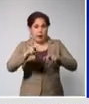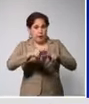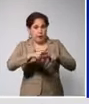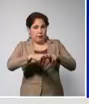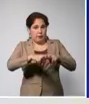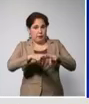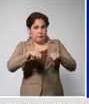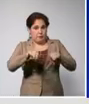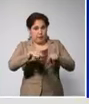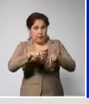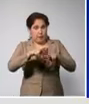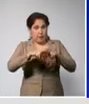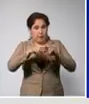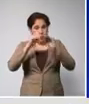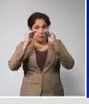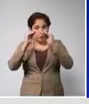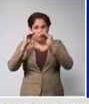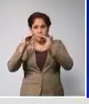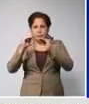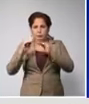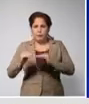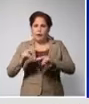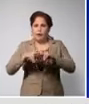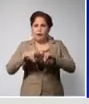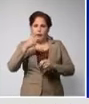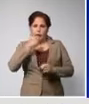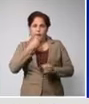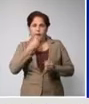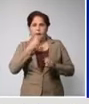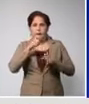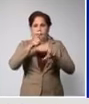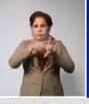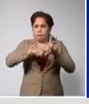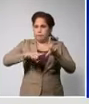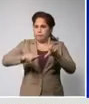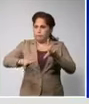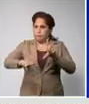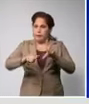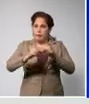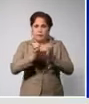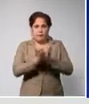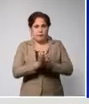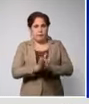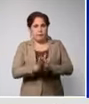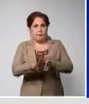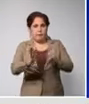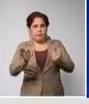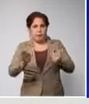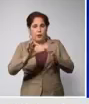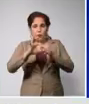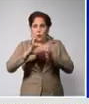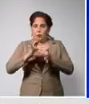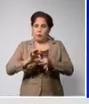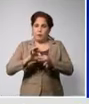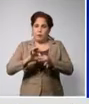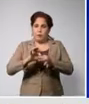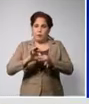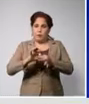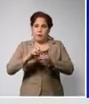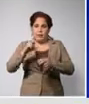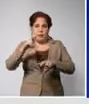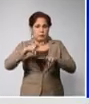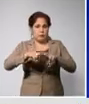en ese orden, Habana Vieja, Regla, San Miguel del Padrón, Guanabacoa, Centro